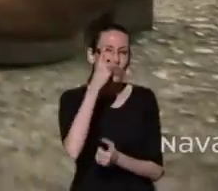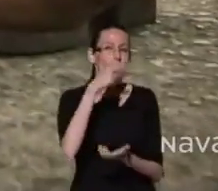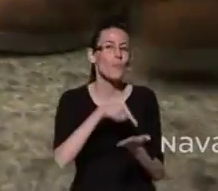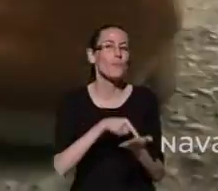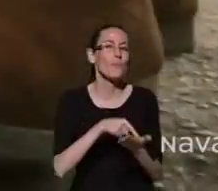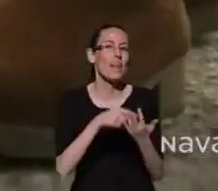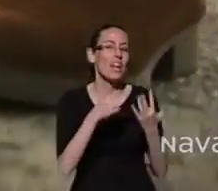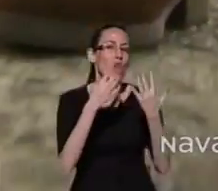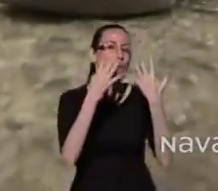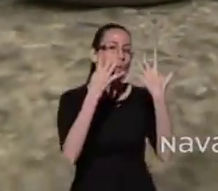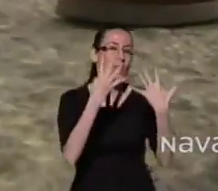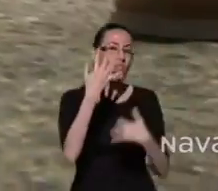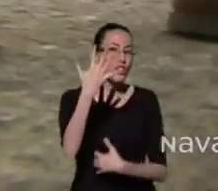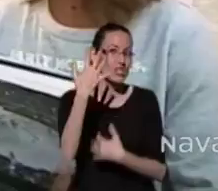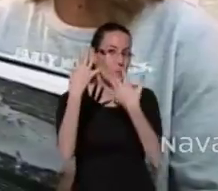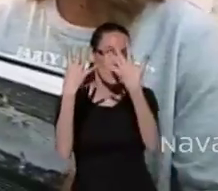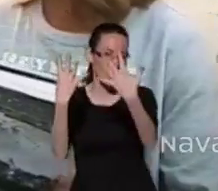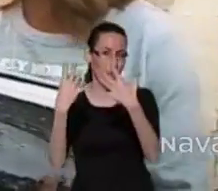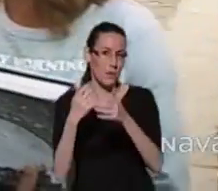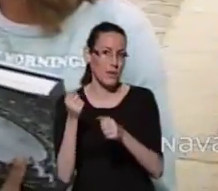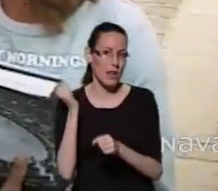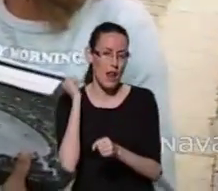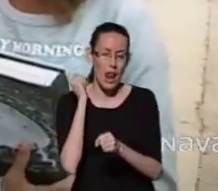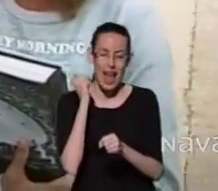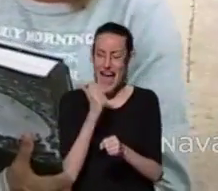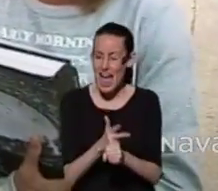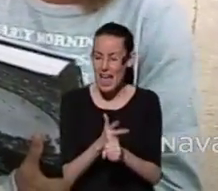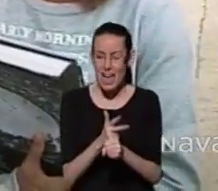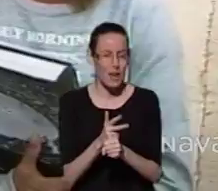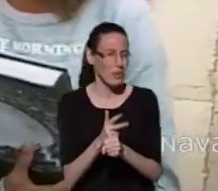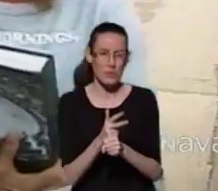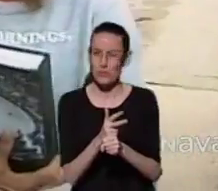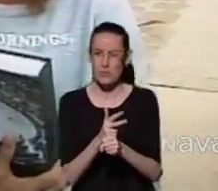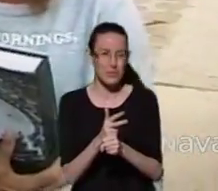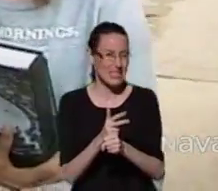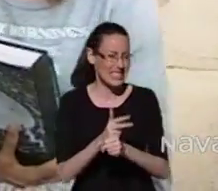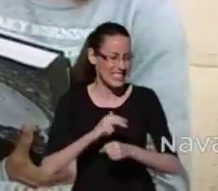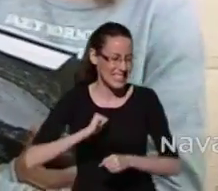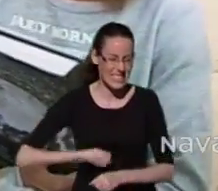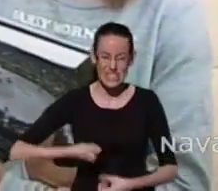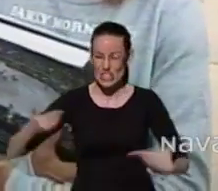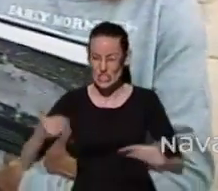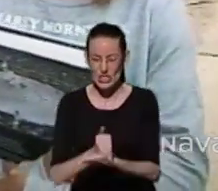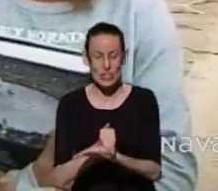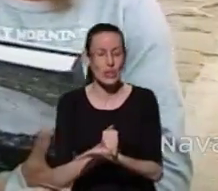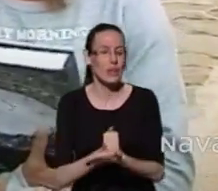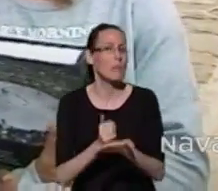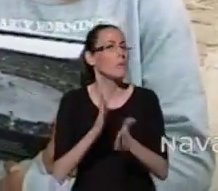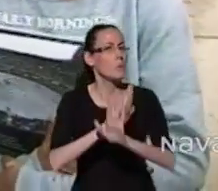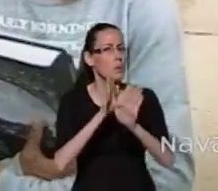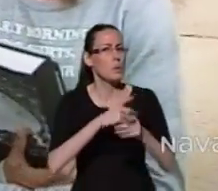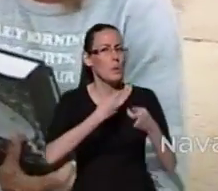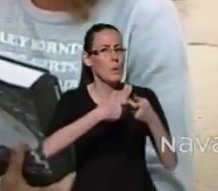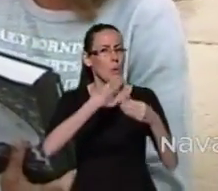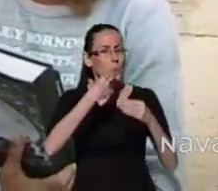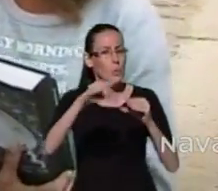1959, ¿no? Y que había jugado más de lo que tenía. Y bueno, se repartieron el dinero y vino a casa y